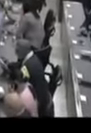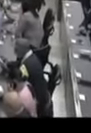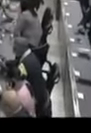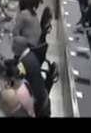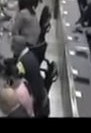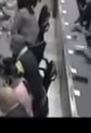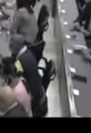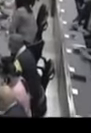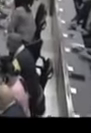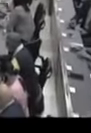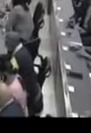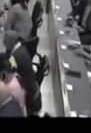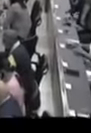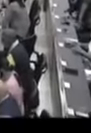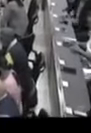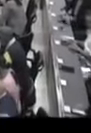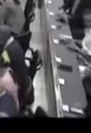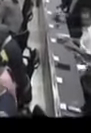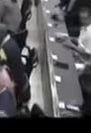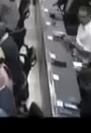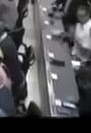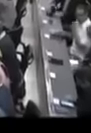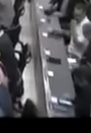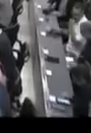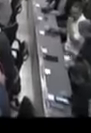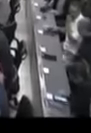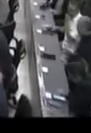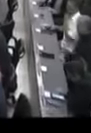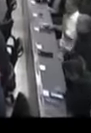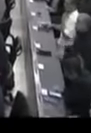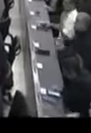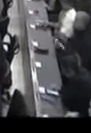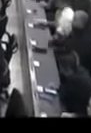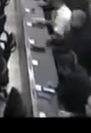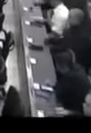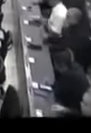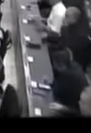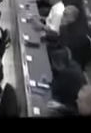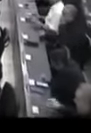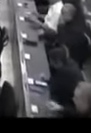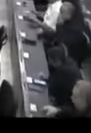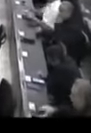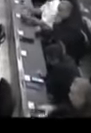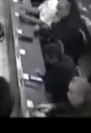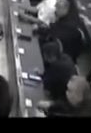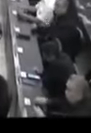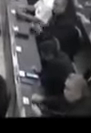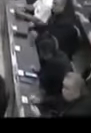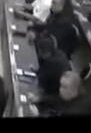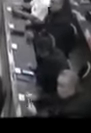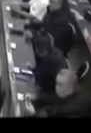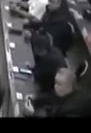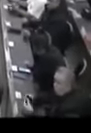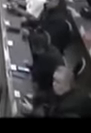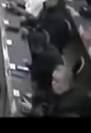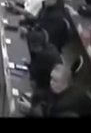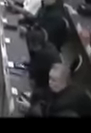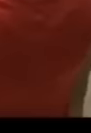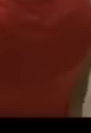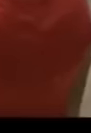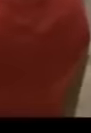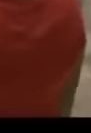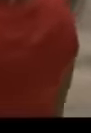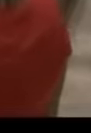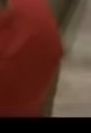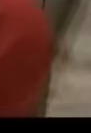de paisaje y siembra del comandante eterno y líder de la Revolución Bolivariana, Hugo Chávez Frías. De acuerdo a lo previsto en el